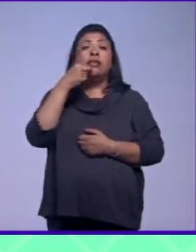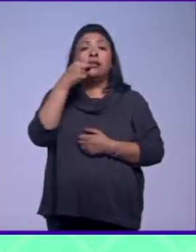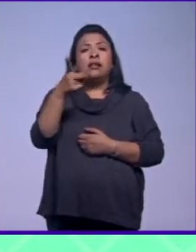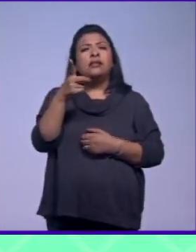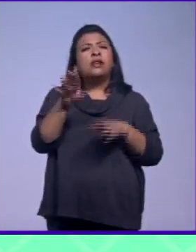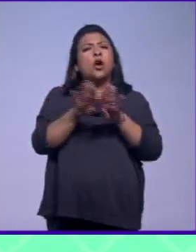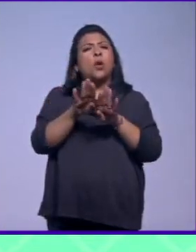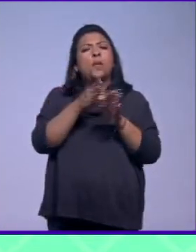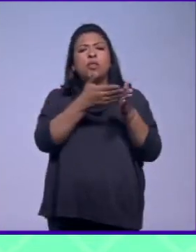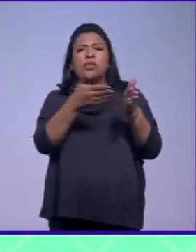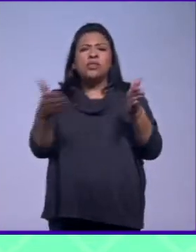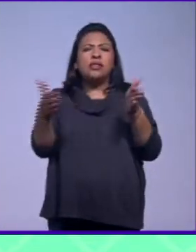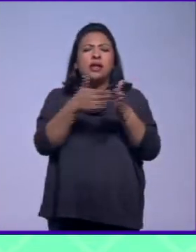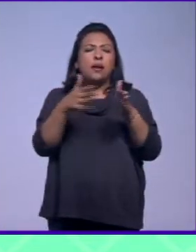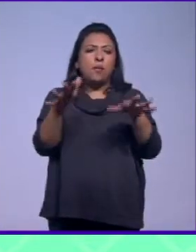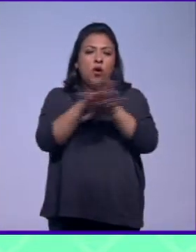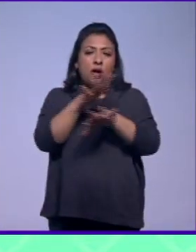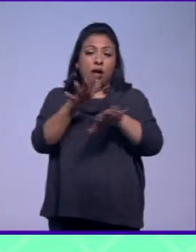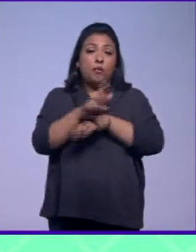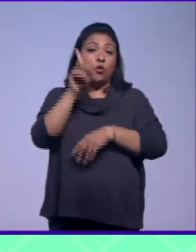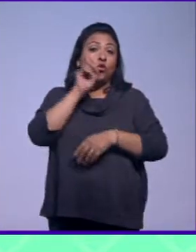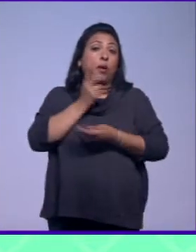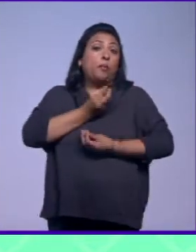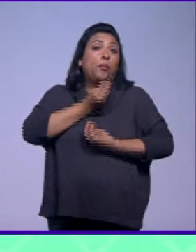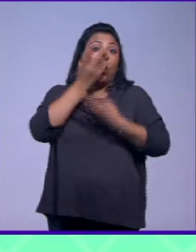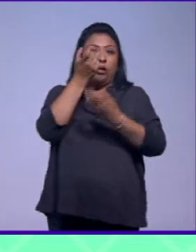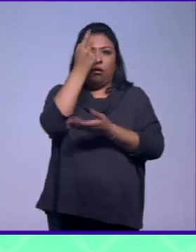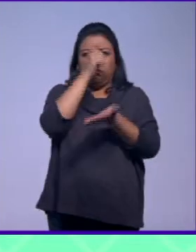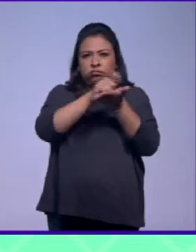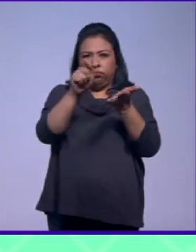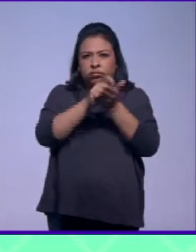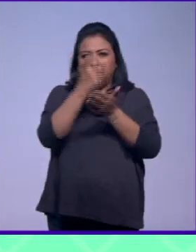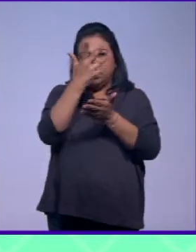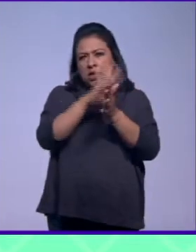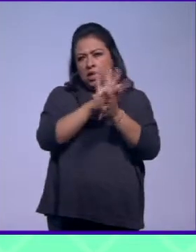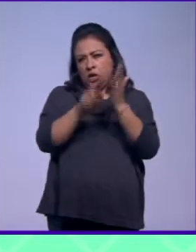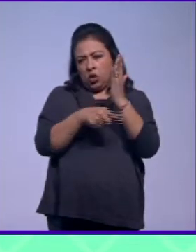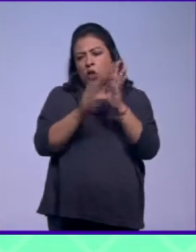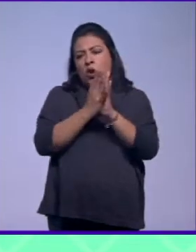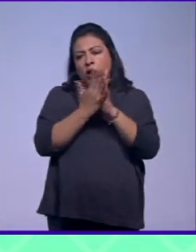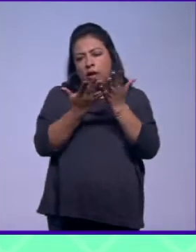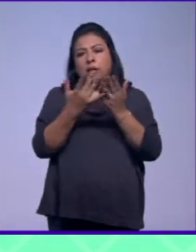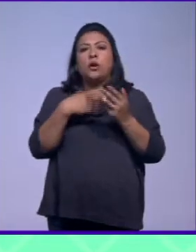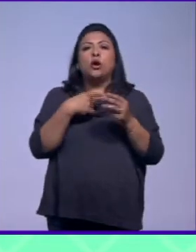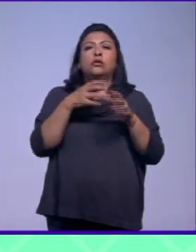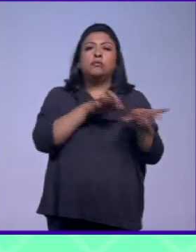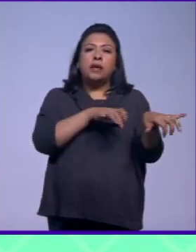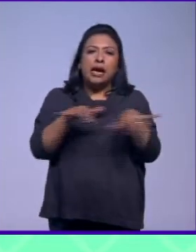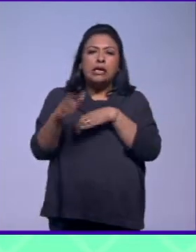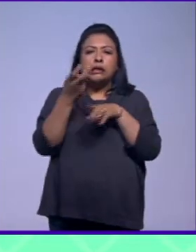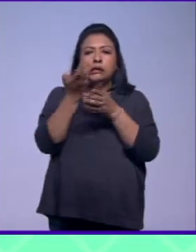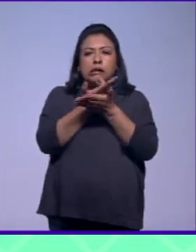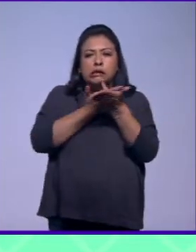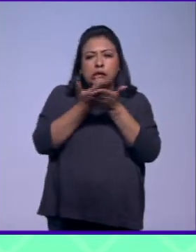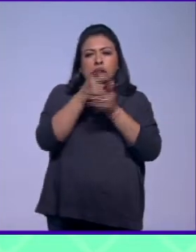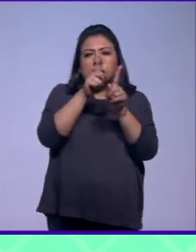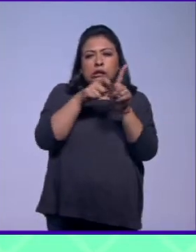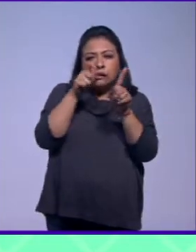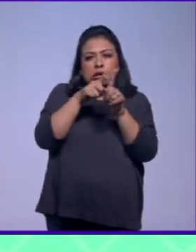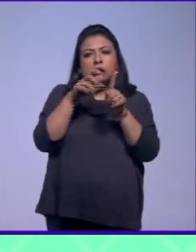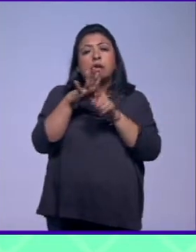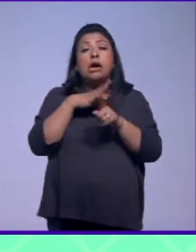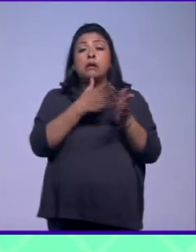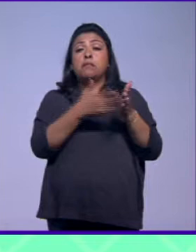de su época poeta autora de cinco libros pianista y caricaturista desarrolló la mayoría de su obra durante la